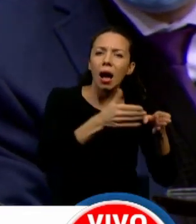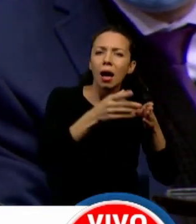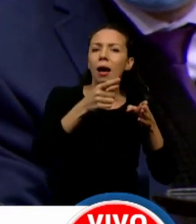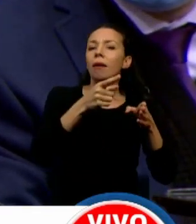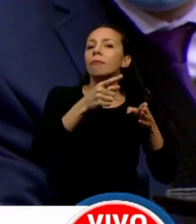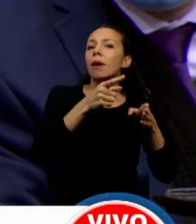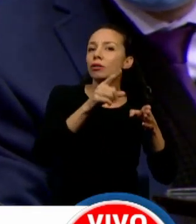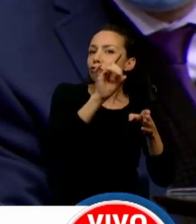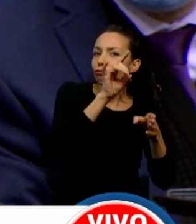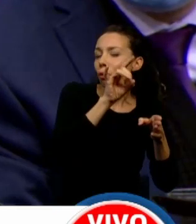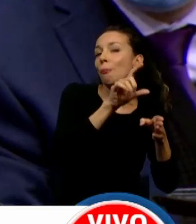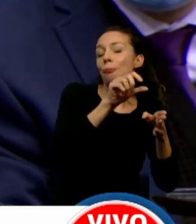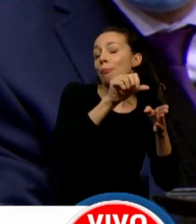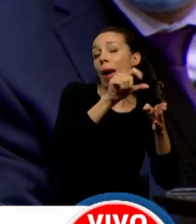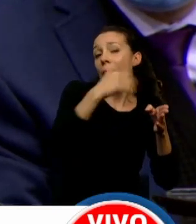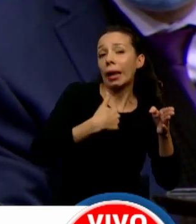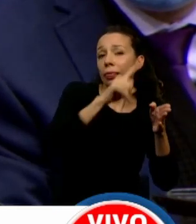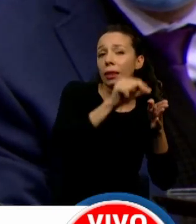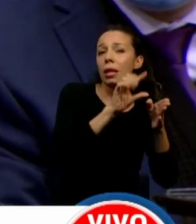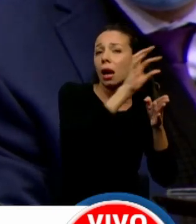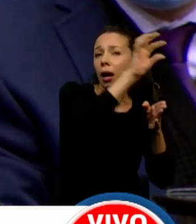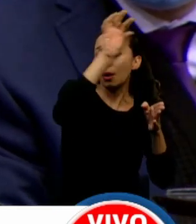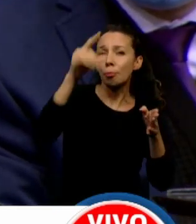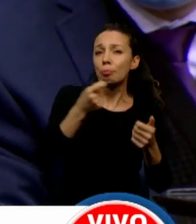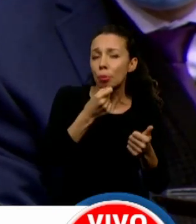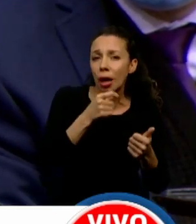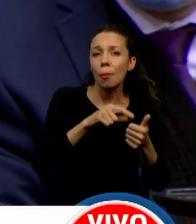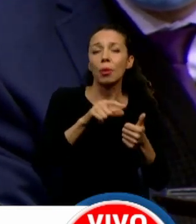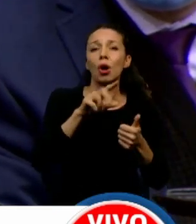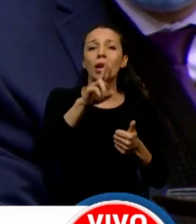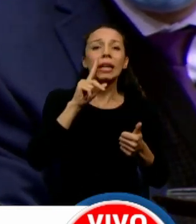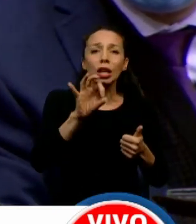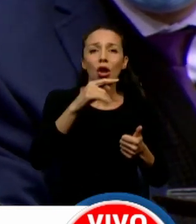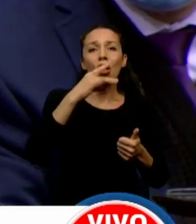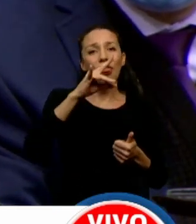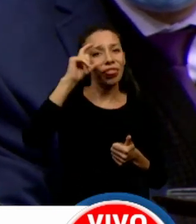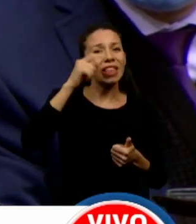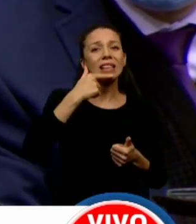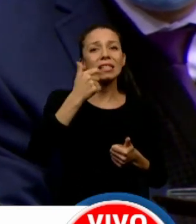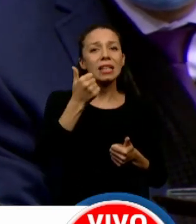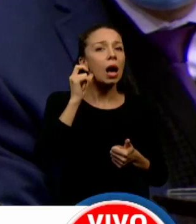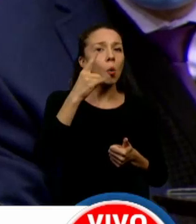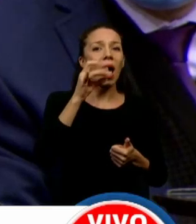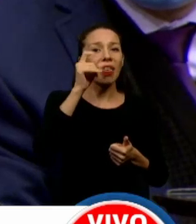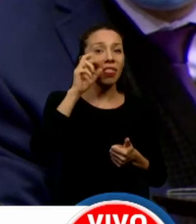nuestro país? En el caso concreto, por ejemplo, la cuenca del río Desaguadero Salado Chadireubú Curacó,